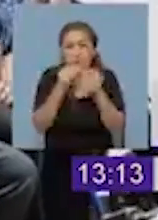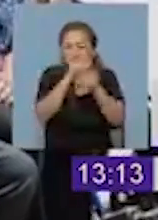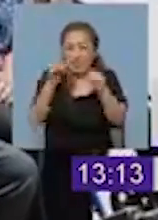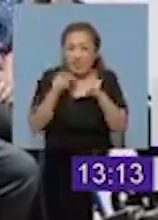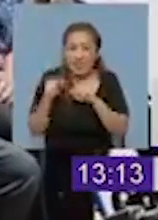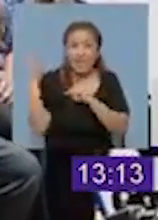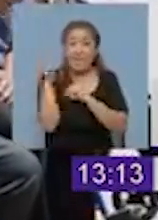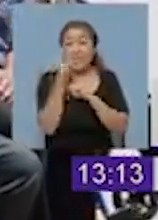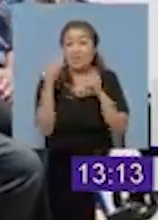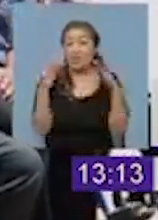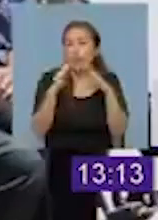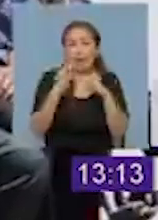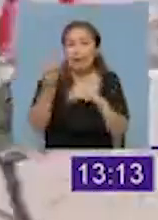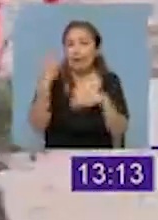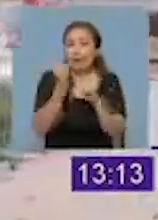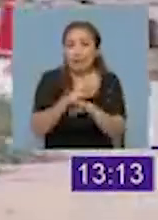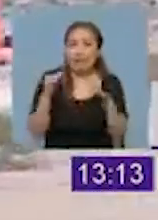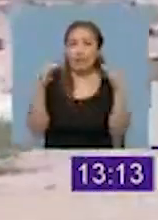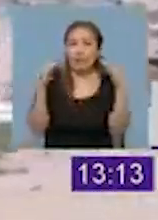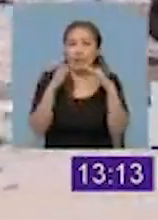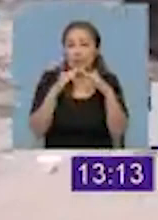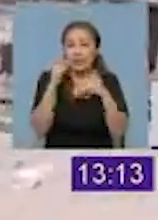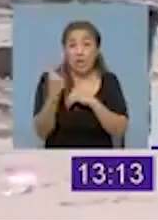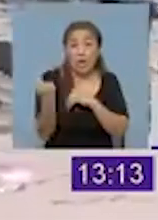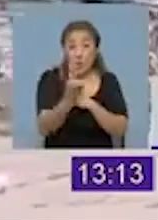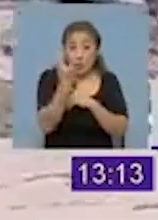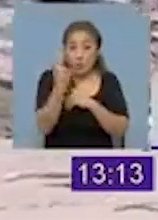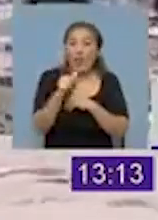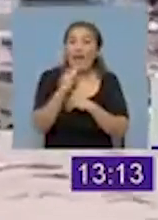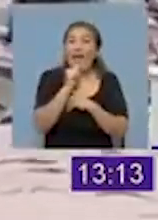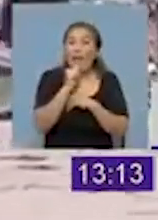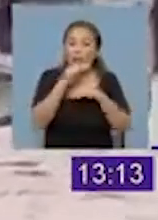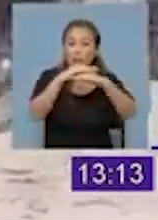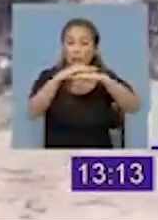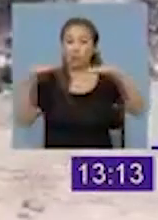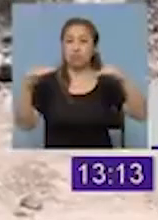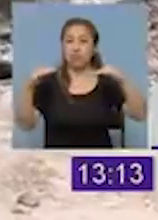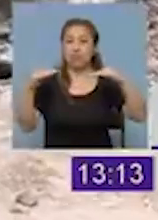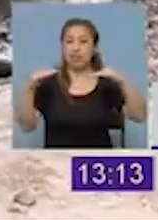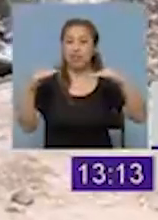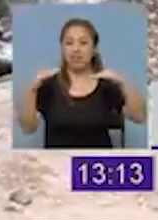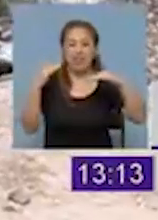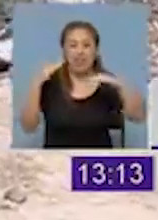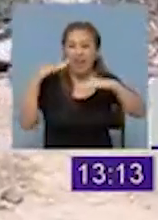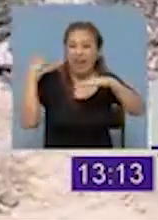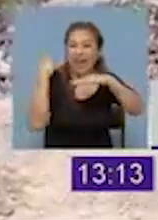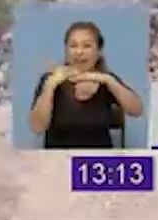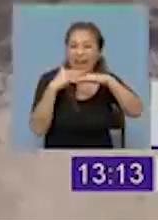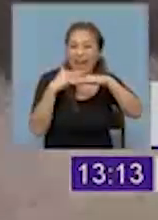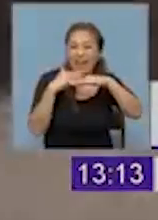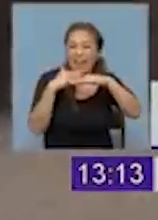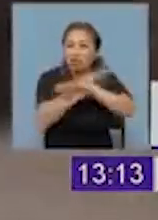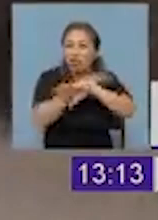manzana una de las viviendas que entregamos ayer que en la esquina de la manzana uno tenía el agua y el barrio a la altura del dintel de la puerta digamos ya estaba la puerta